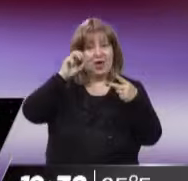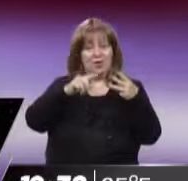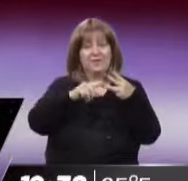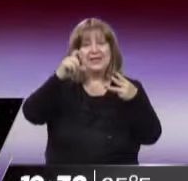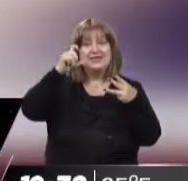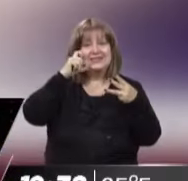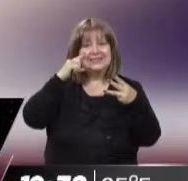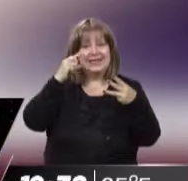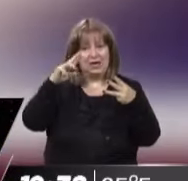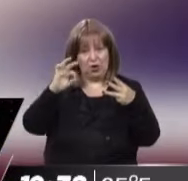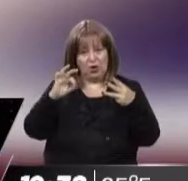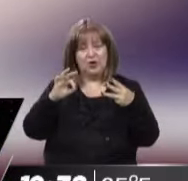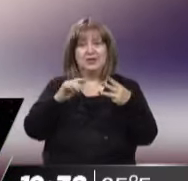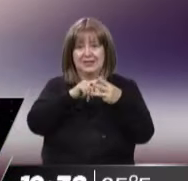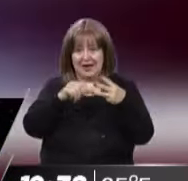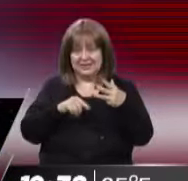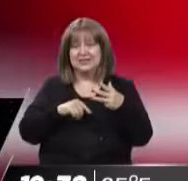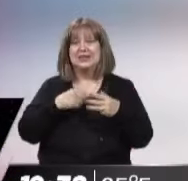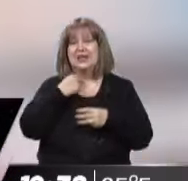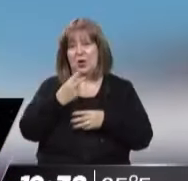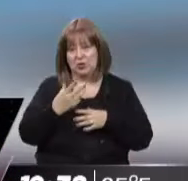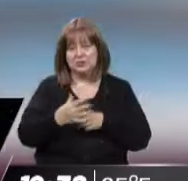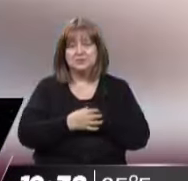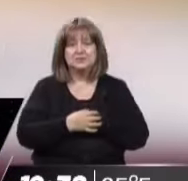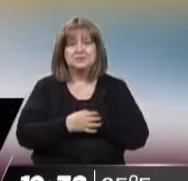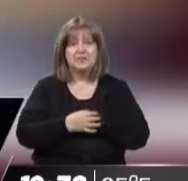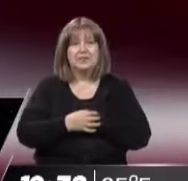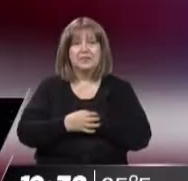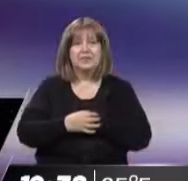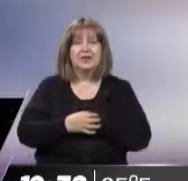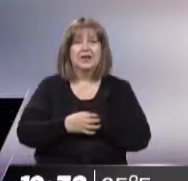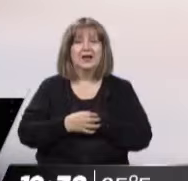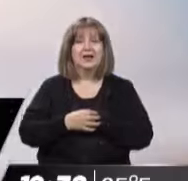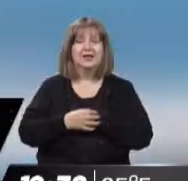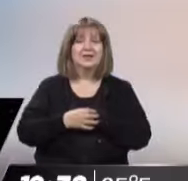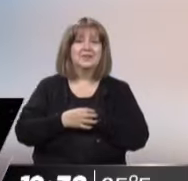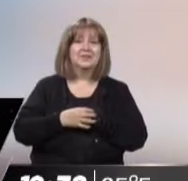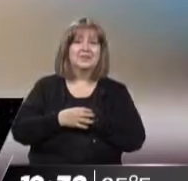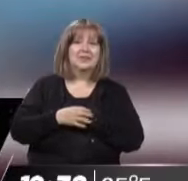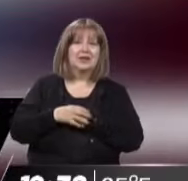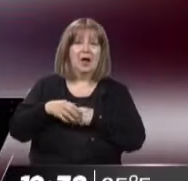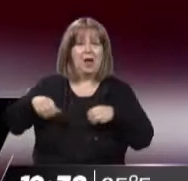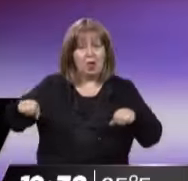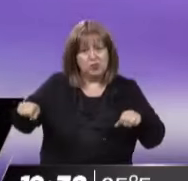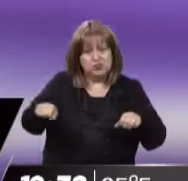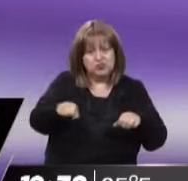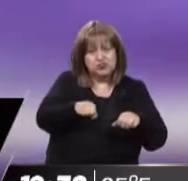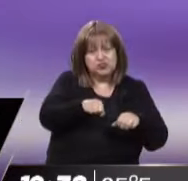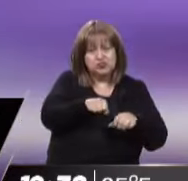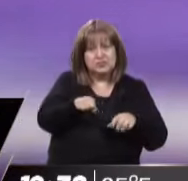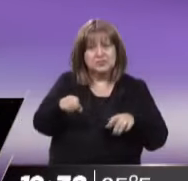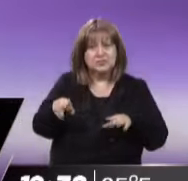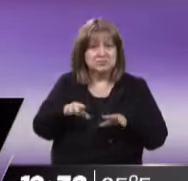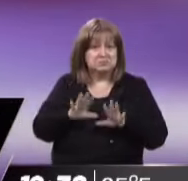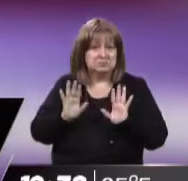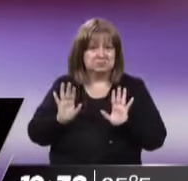un poquito de todo, camperas. Pero el exceso de equipaje, no tendrá, tiene que tener cuidado, pues es caro también el exceso de equipaje. Sí, pero saca un no, pero no creo que sea el caso